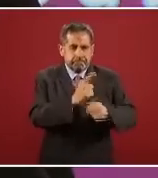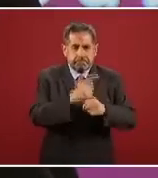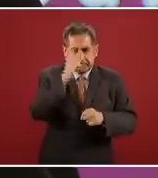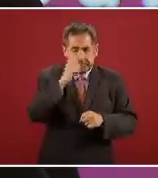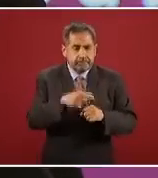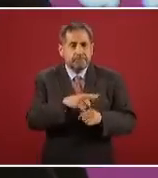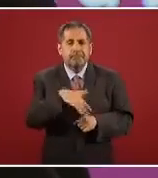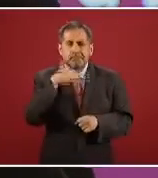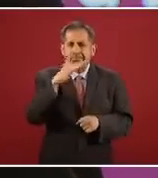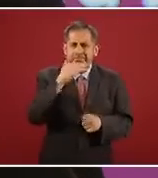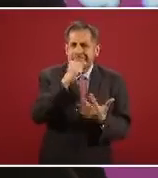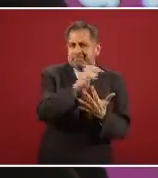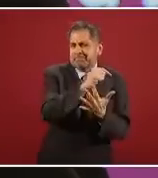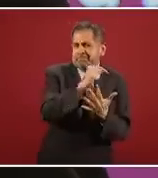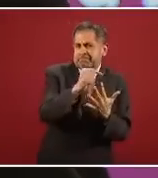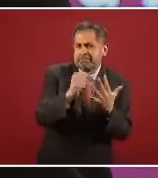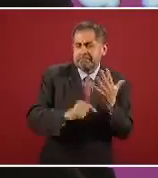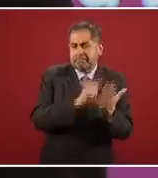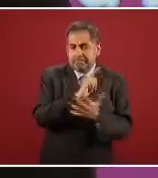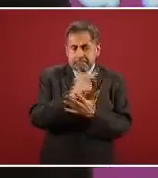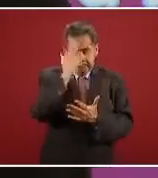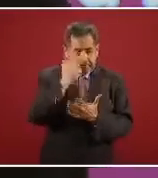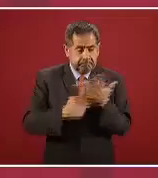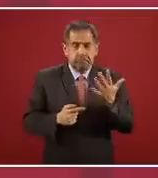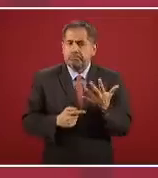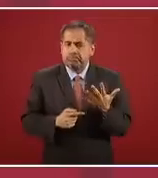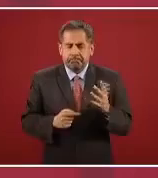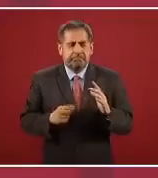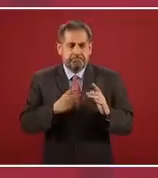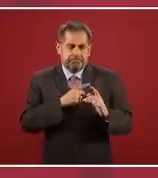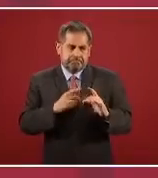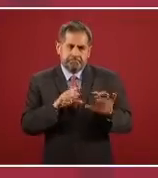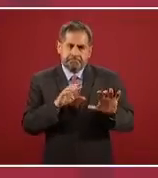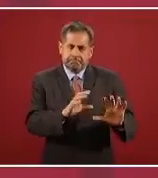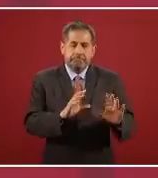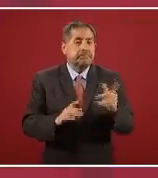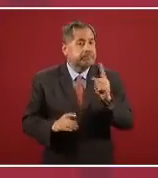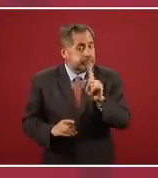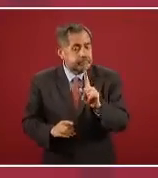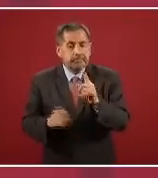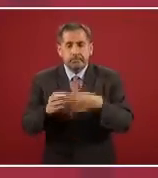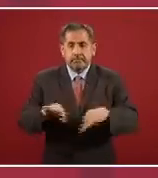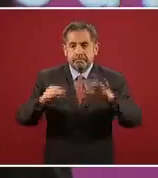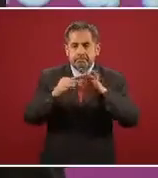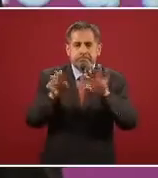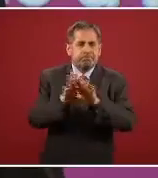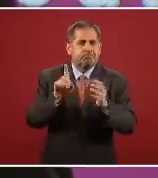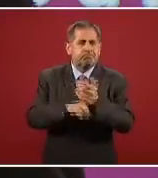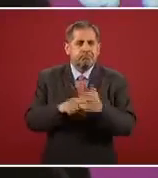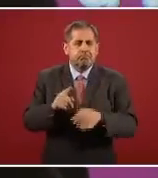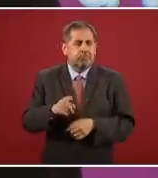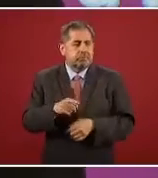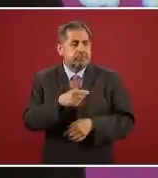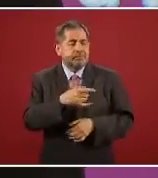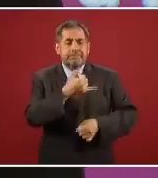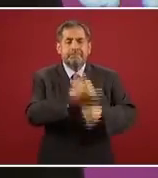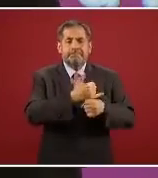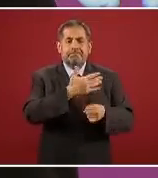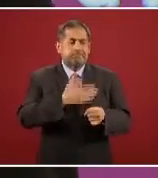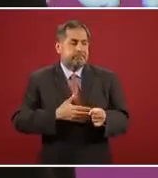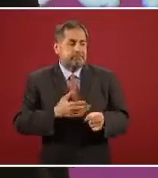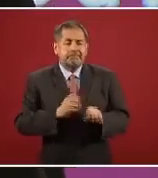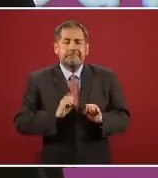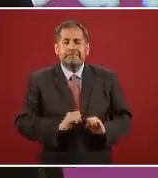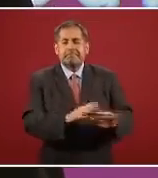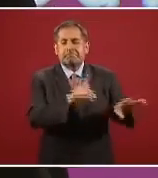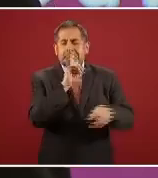la corrupción política o cualquiera de los delitos predicados. Sin embargo, la parte más importante es poder combatir la impunidad, y la impunidad se combate en